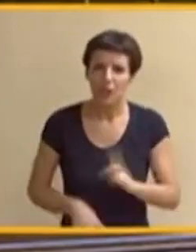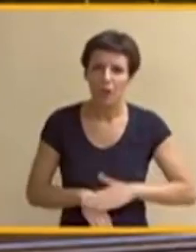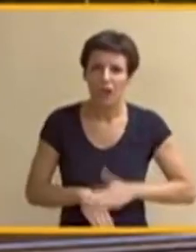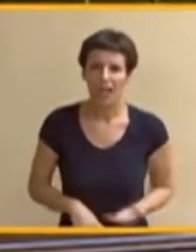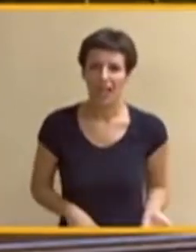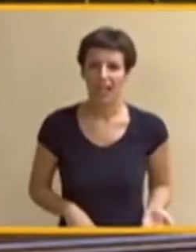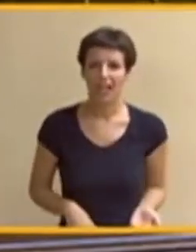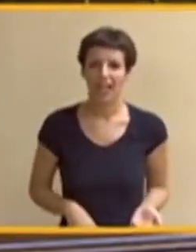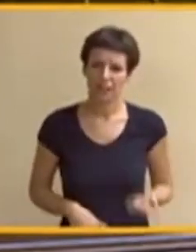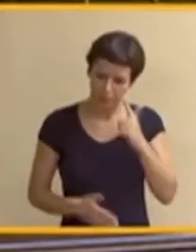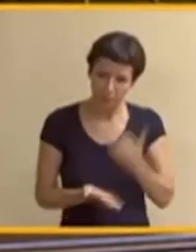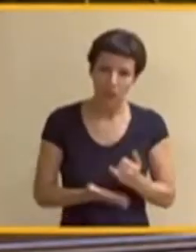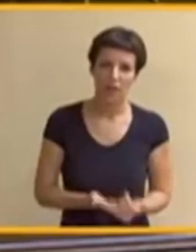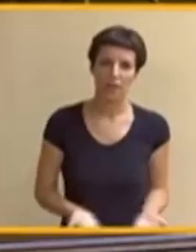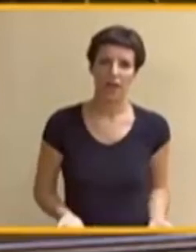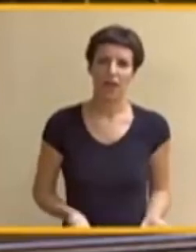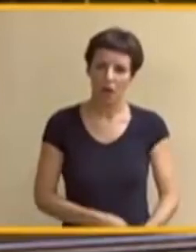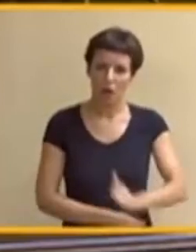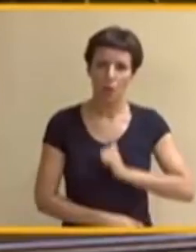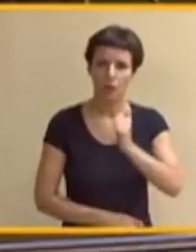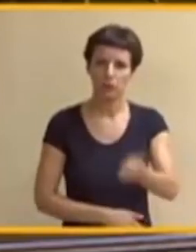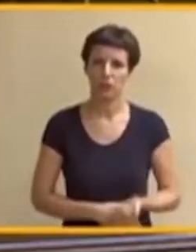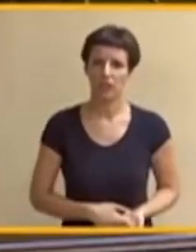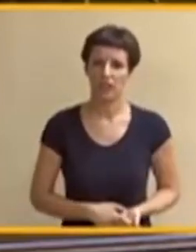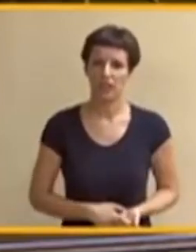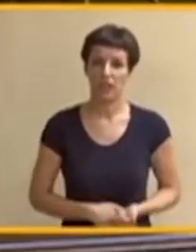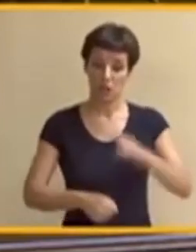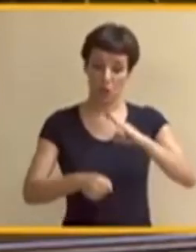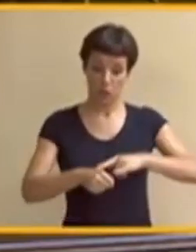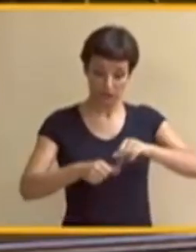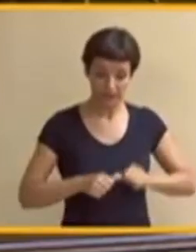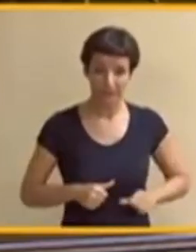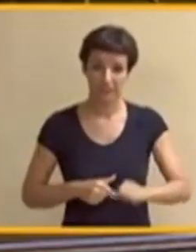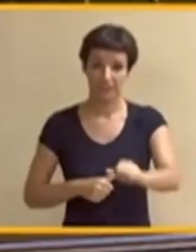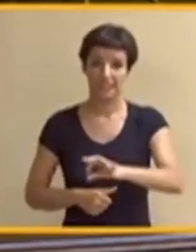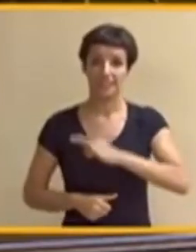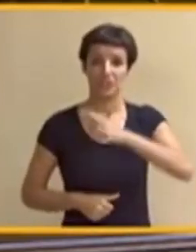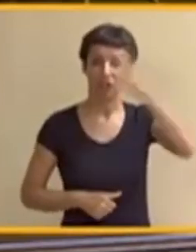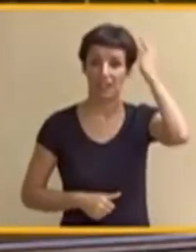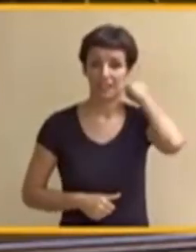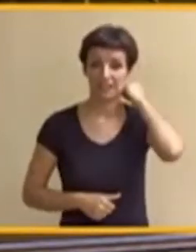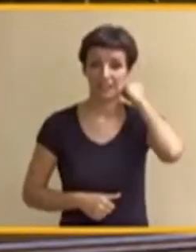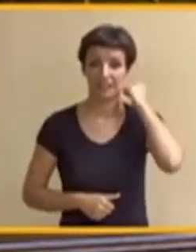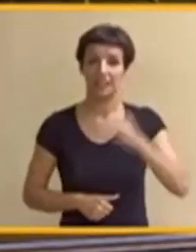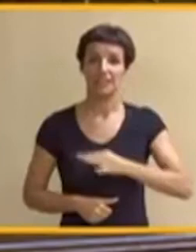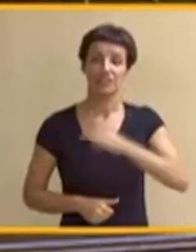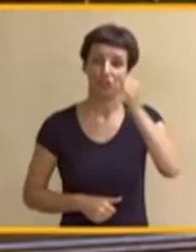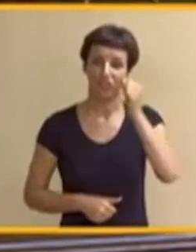Probémosla, démosle una oportunidad. A partir del lunes, señor Iglesias, señor